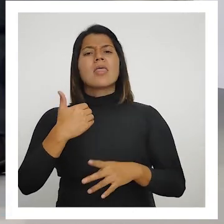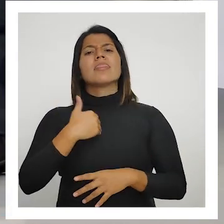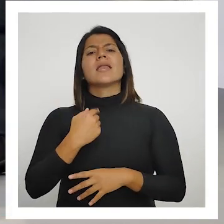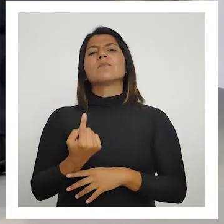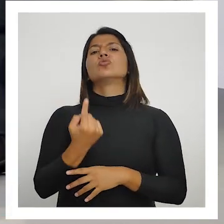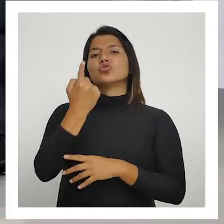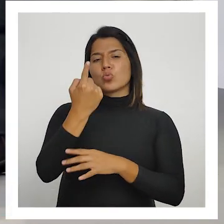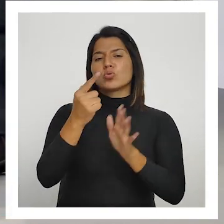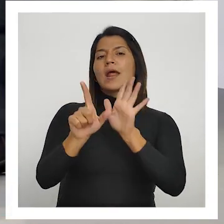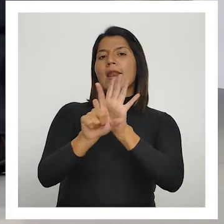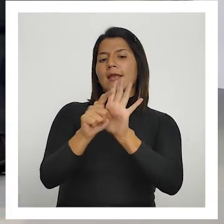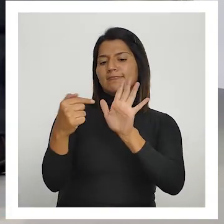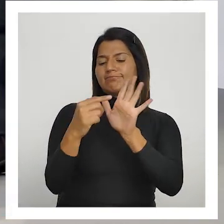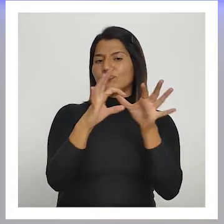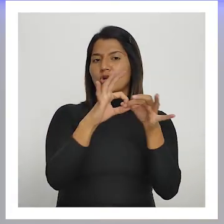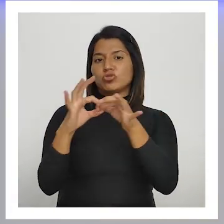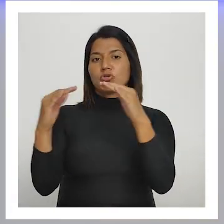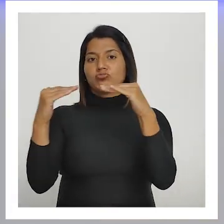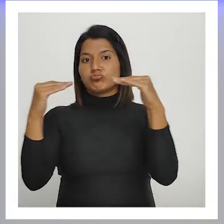política de equidad de género